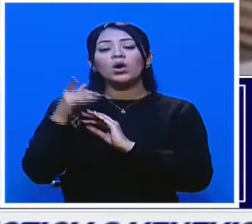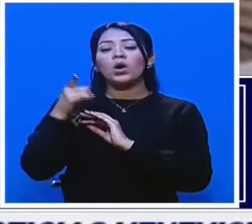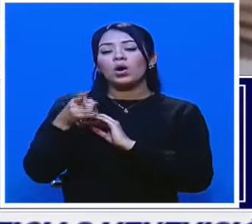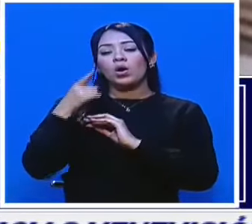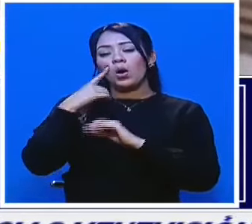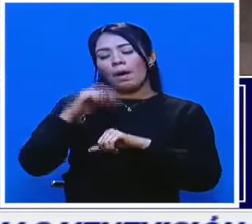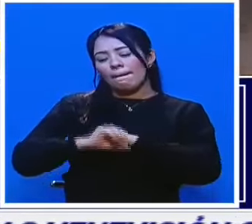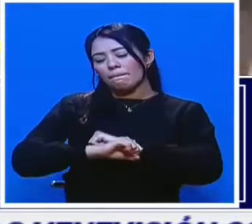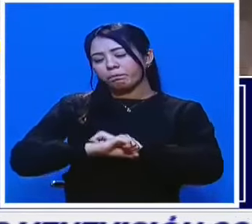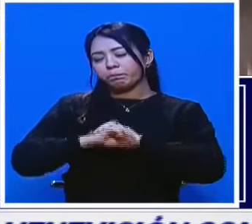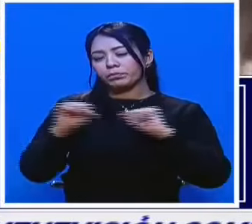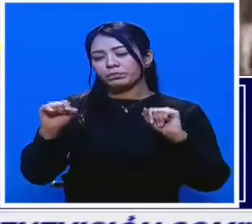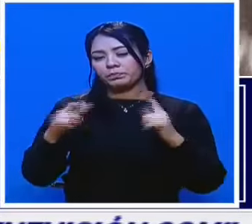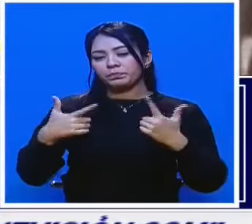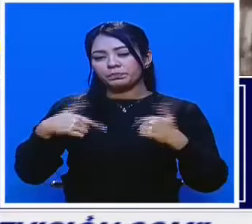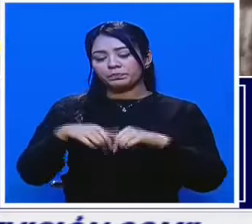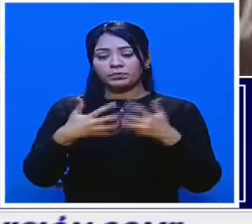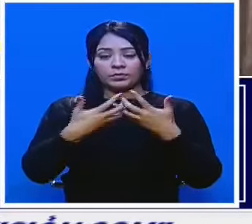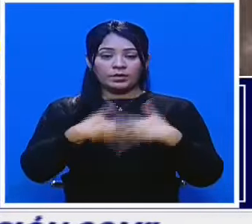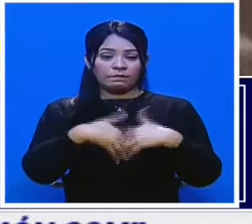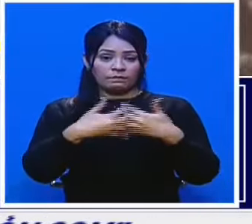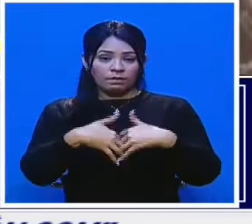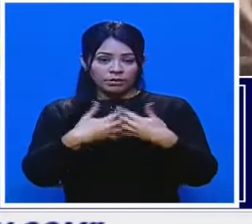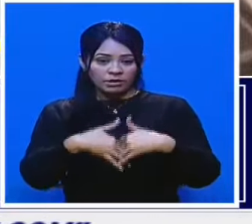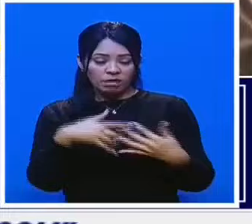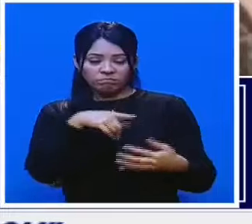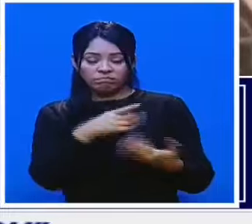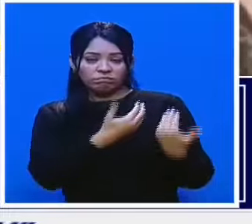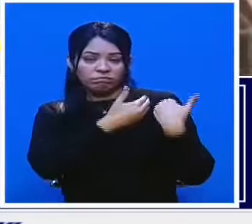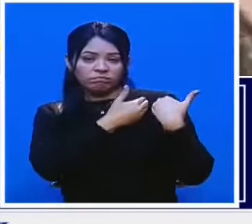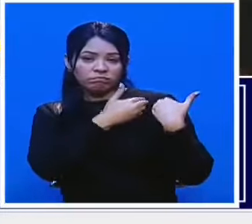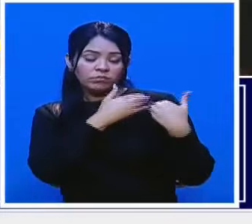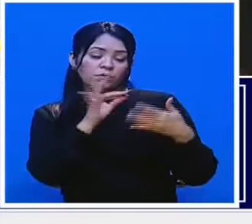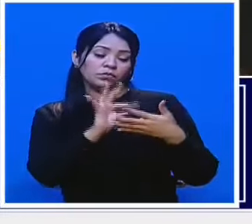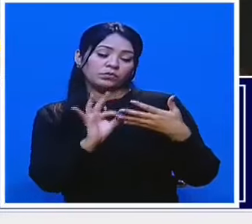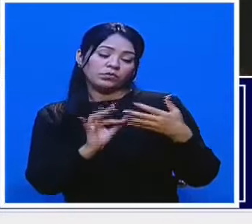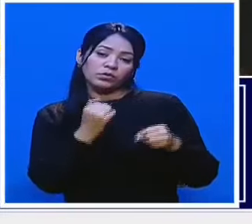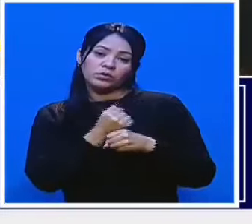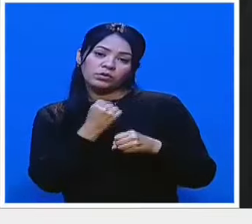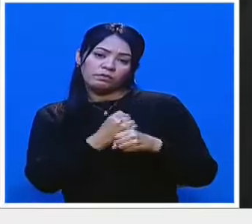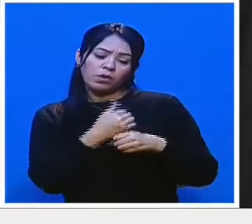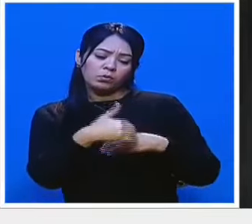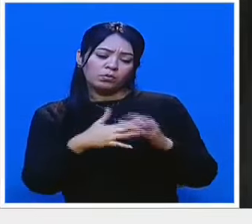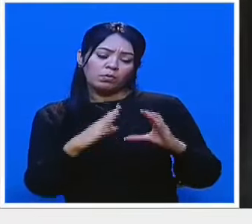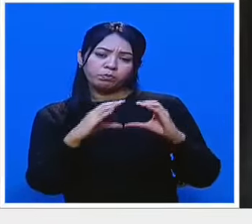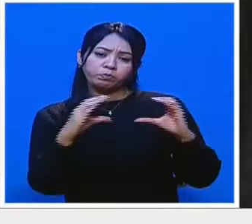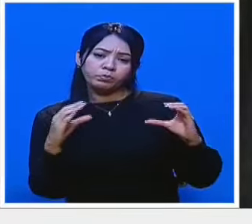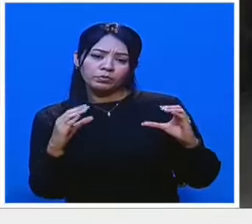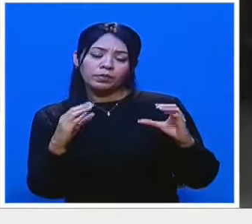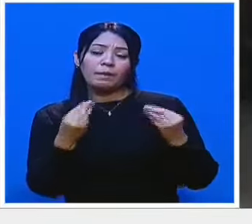explosión de una caldera. La fábrica se dedicaba a la producción de embalajes de corcho de plástico.